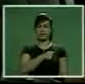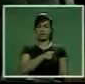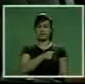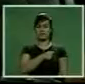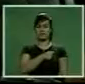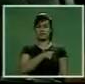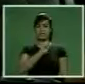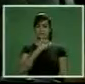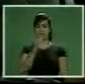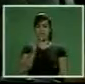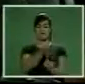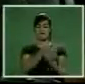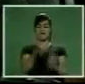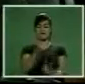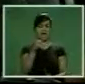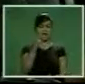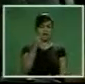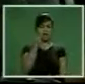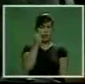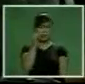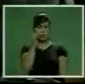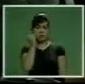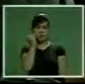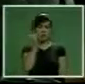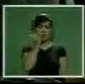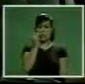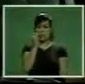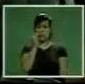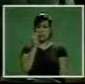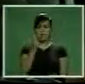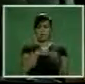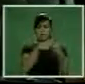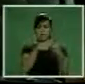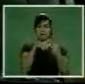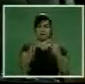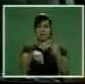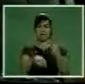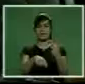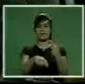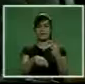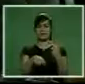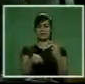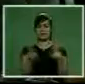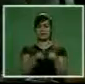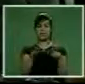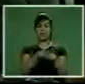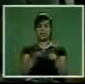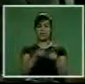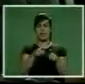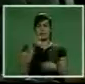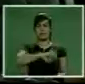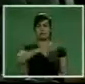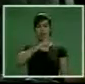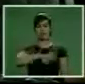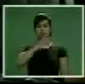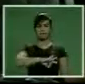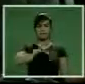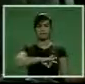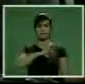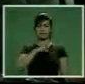de género hasta la violencia, digamos, en todos los órdenes de la explotación social, que